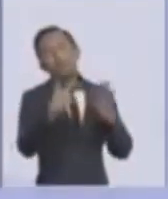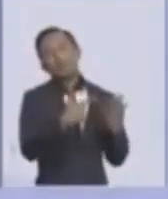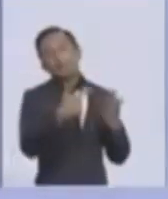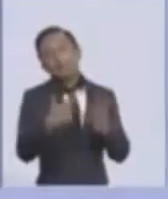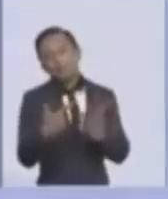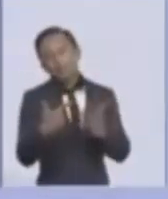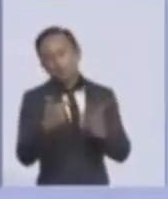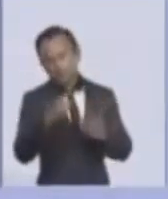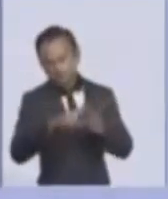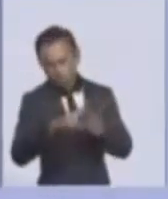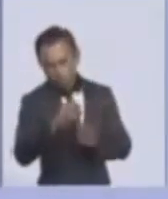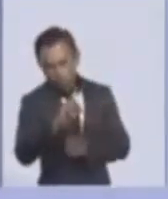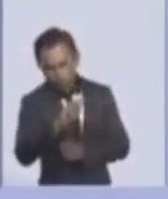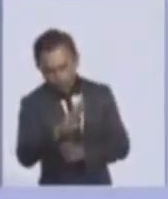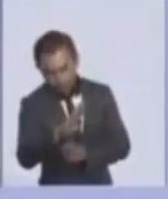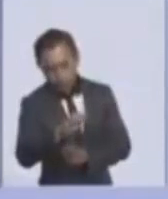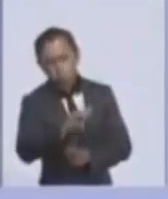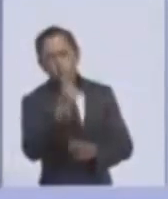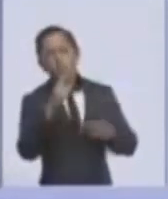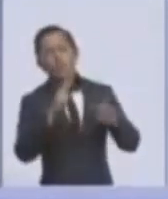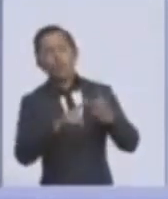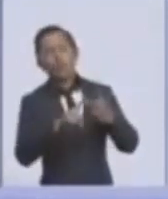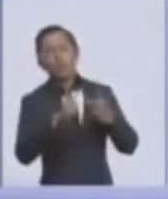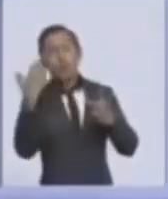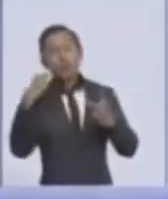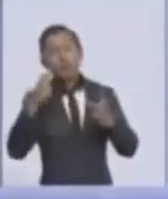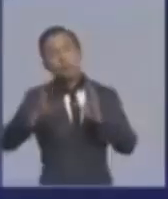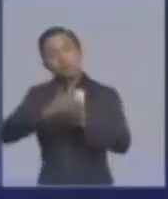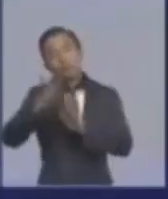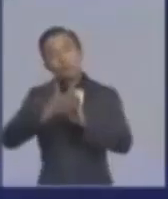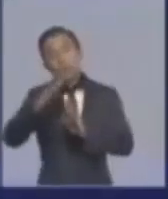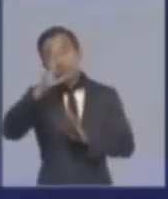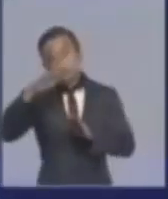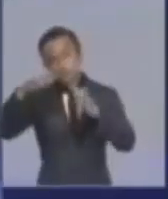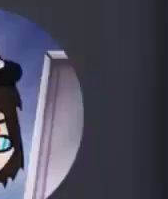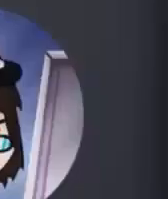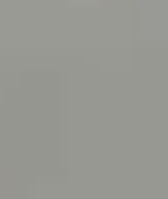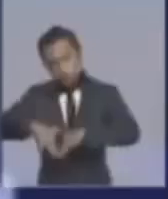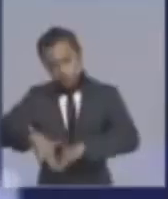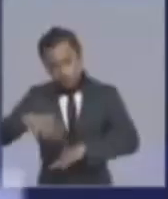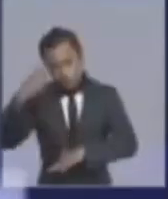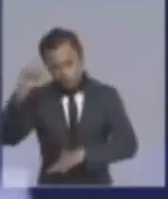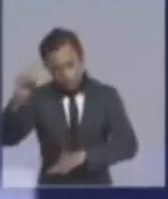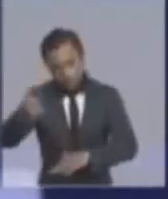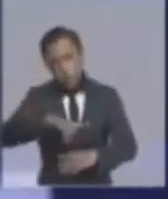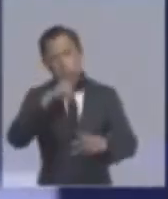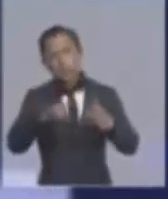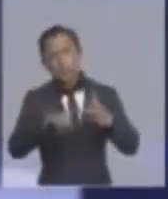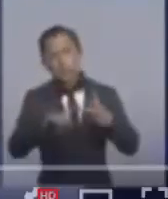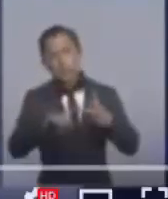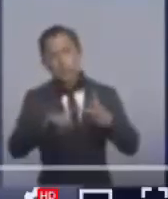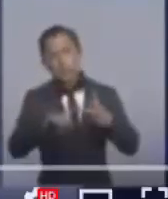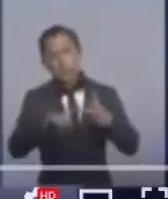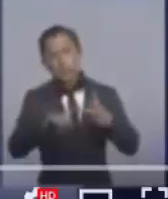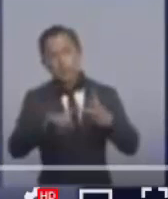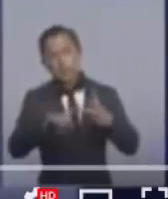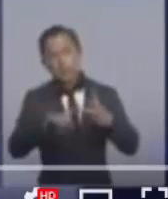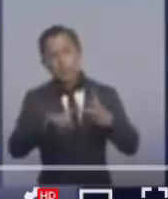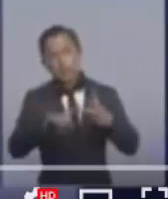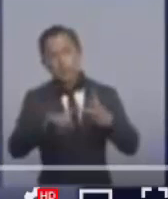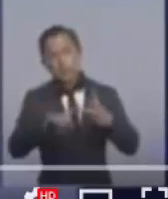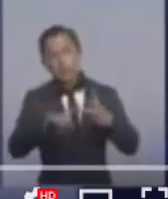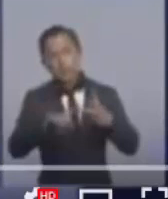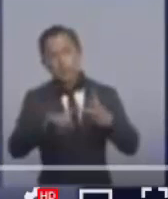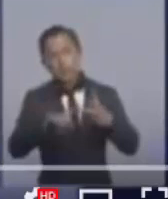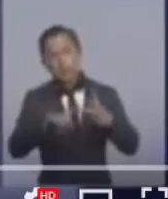Odebrecht. Dos. A ver. El Tusaito. 3, la estafa maestra. 4. ¡No! ¡No! ¡Ahí está!